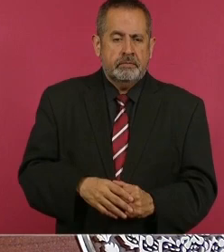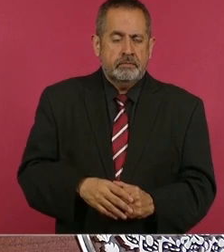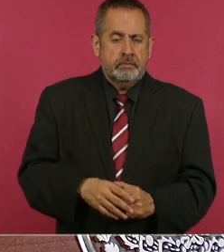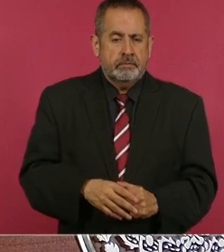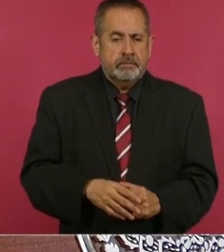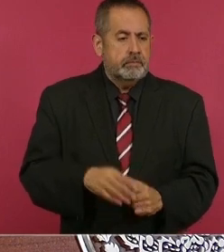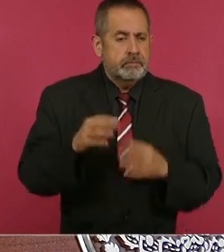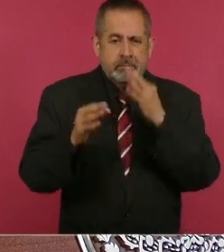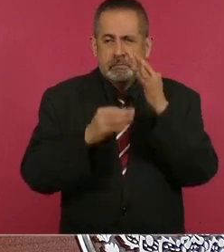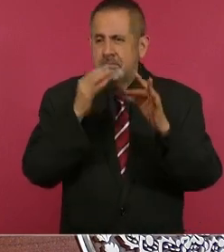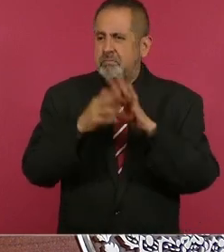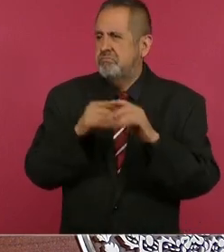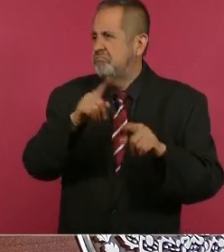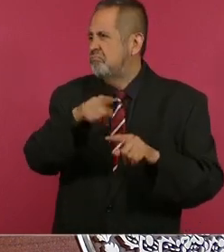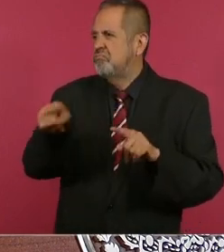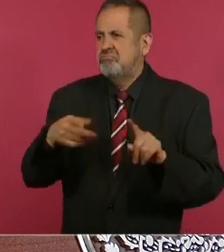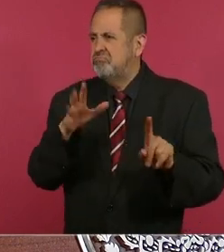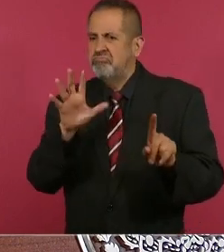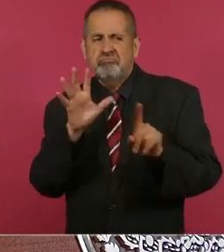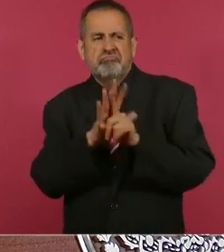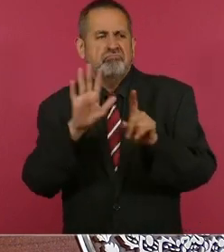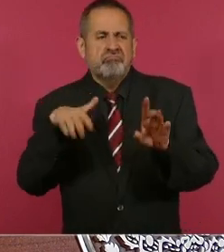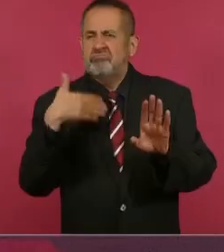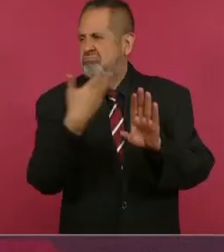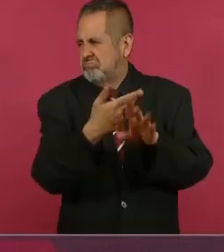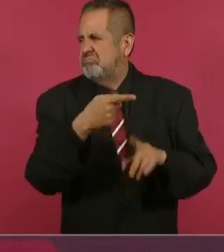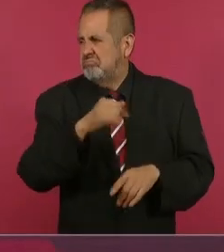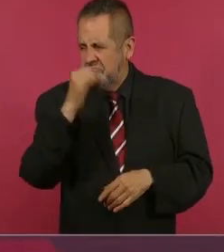desatar campañas de linchamiento